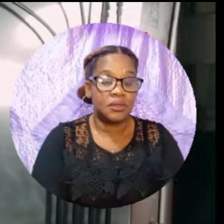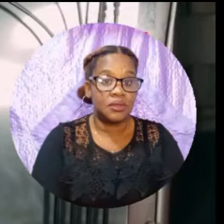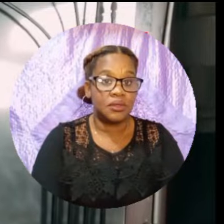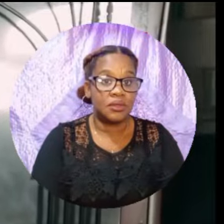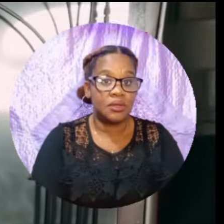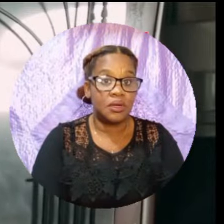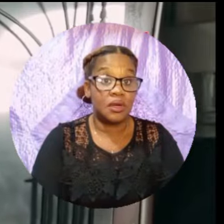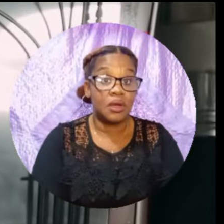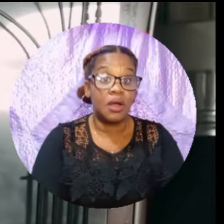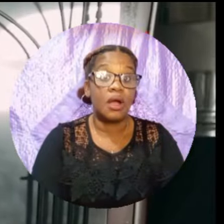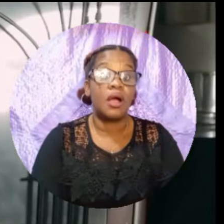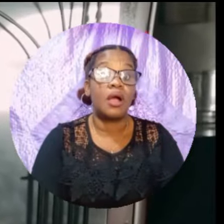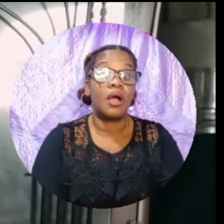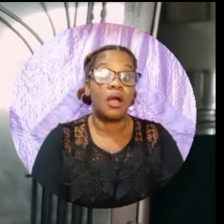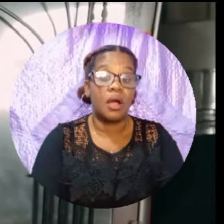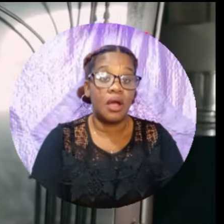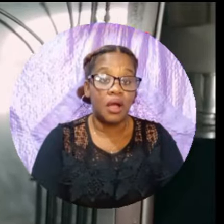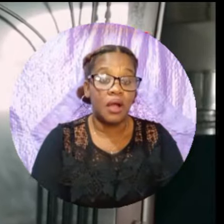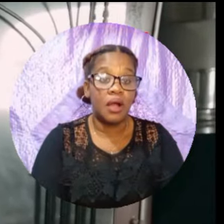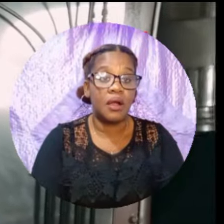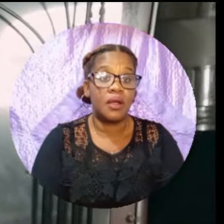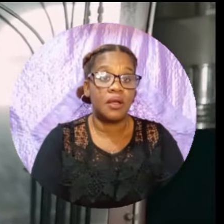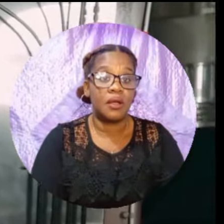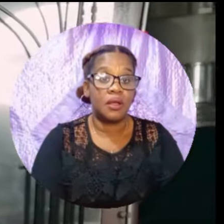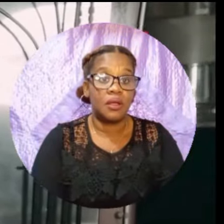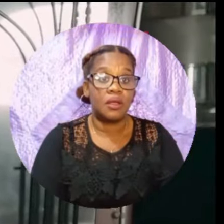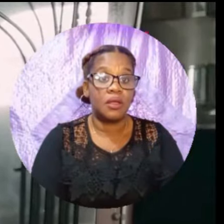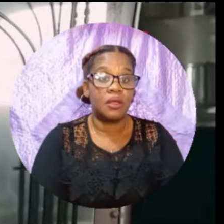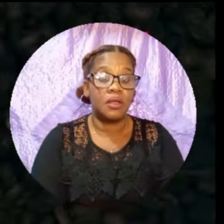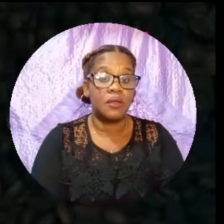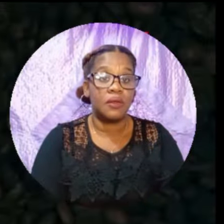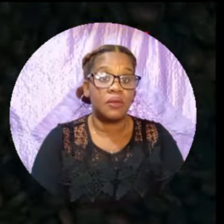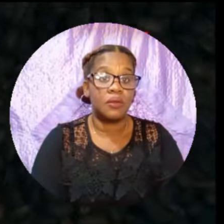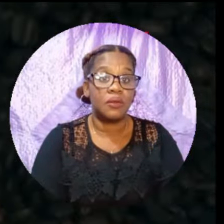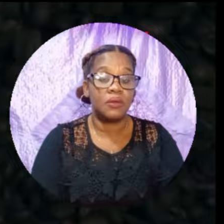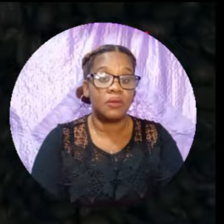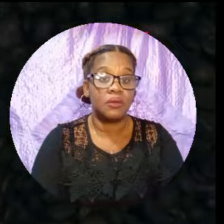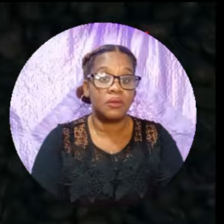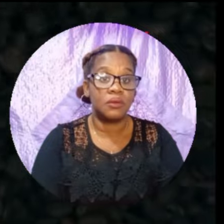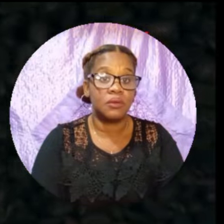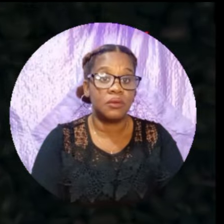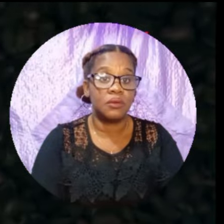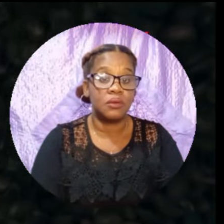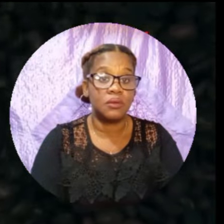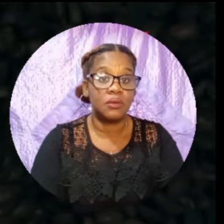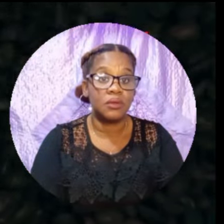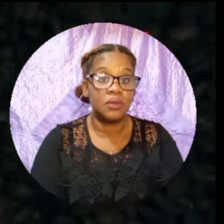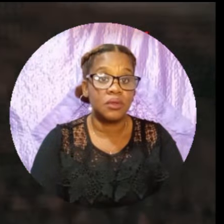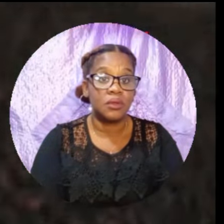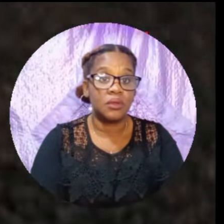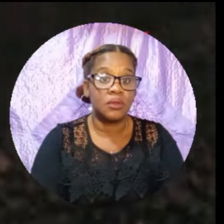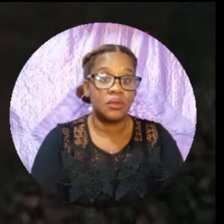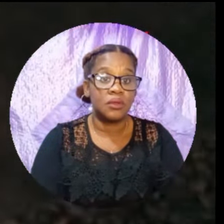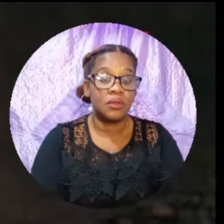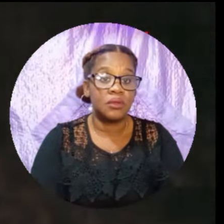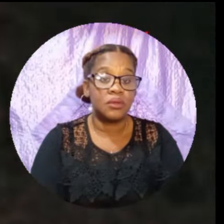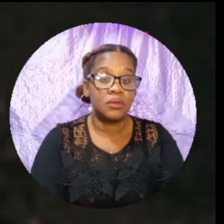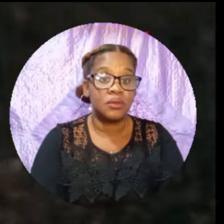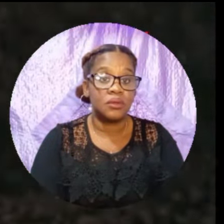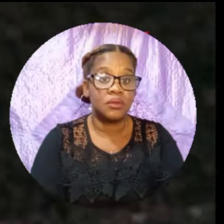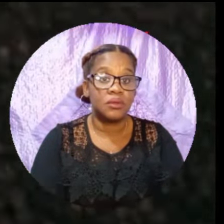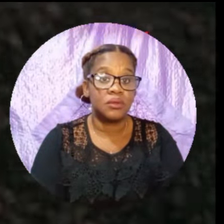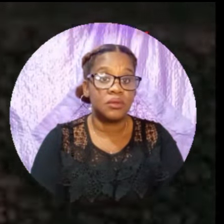en esta torba. Ya luego, si está almacenado en esa torba, elegimos los cafés que vayamos a clasificar, que vayamos a notar en el día, lo